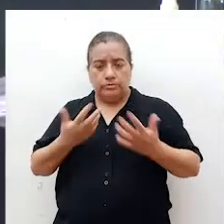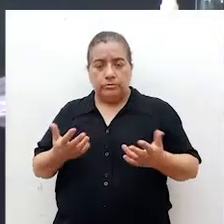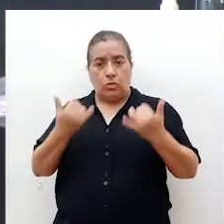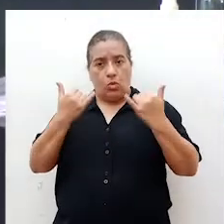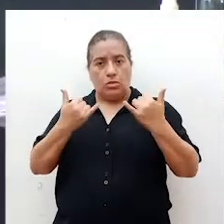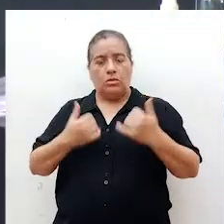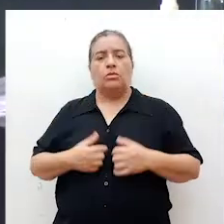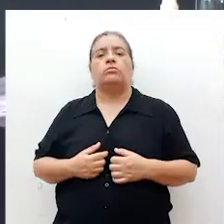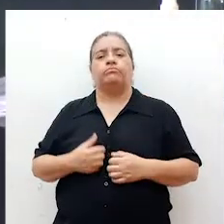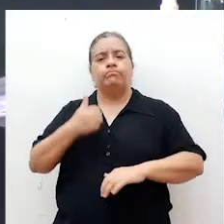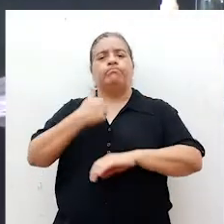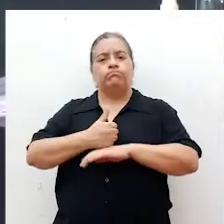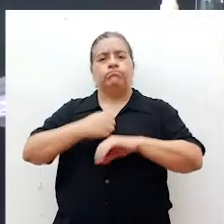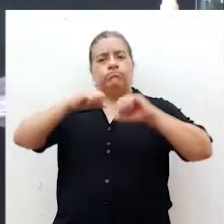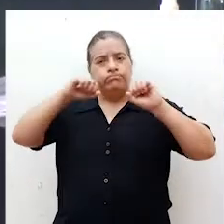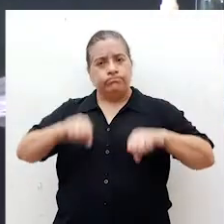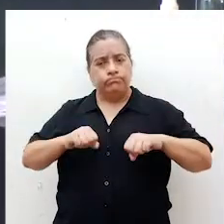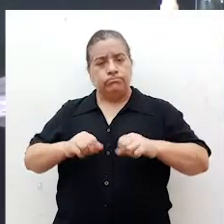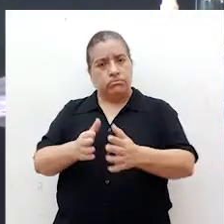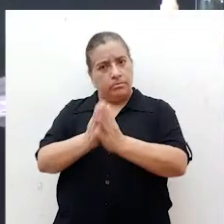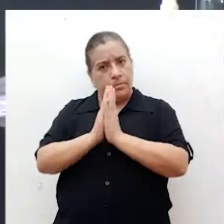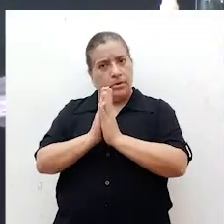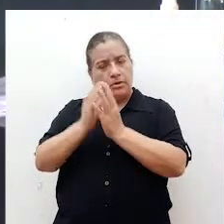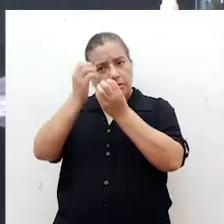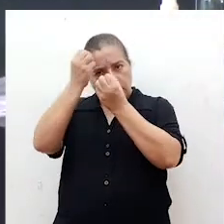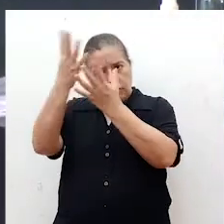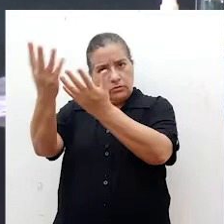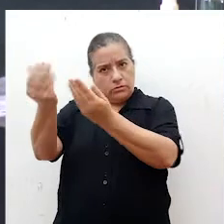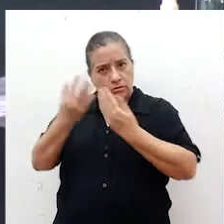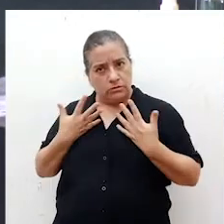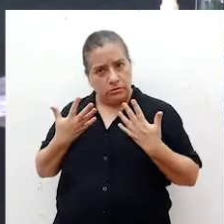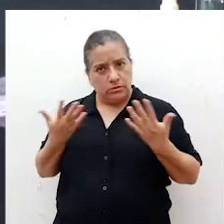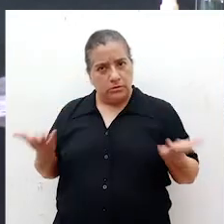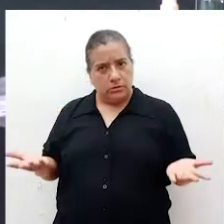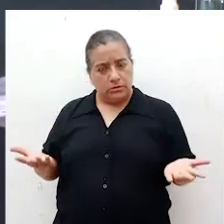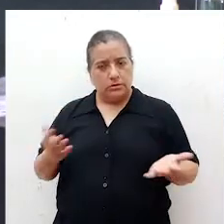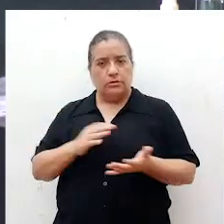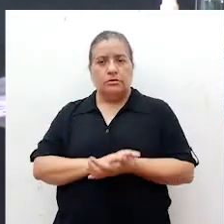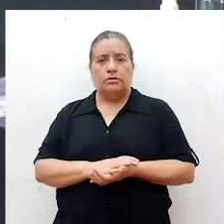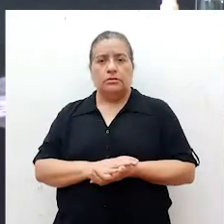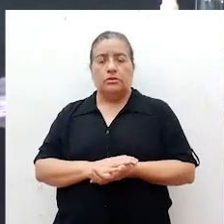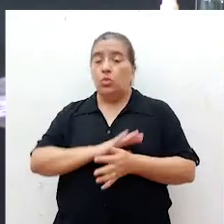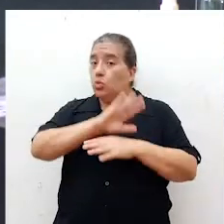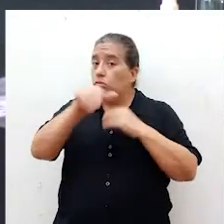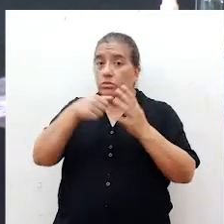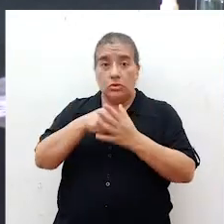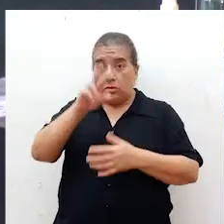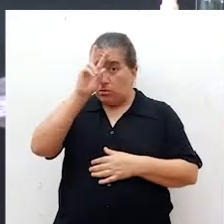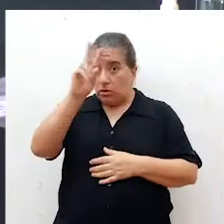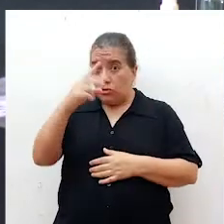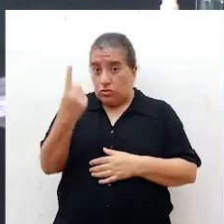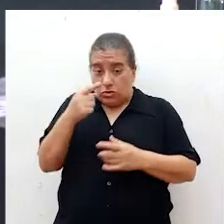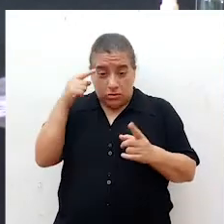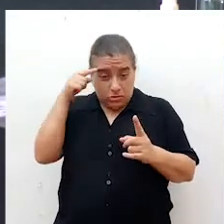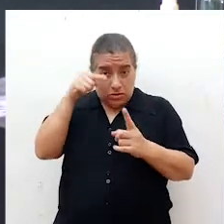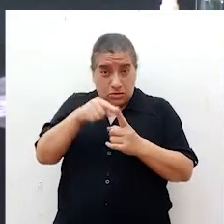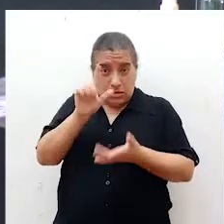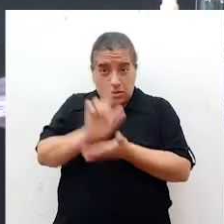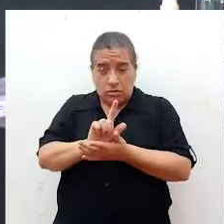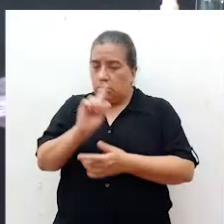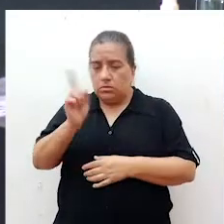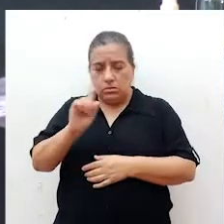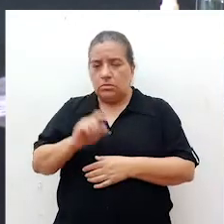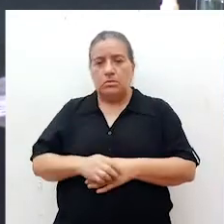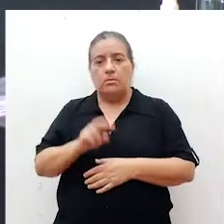vida. Por eso es que hoy nos sentimos con la autoridad de pedir rendición de cuentas. Esto ha sido